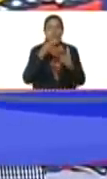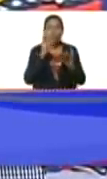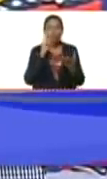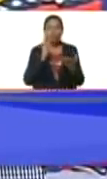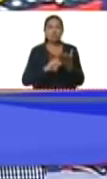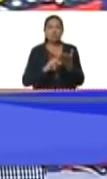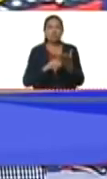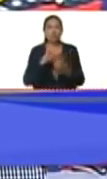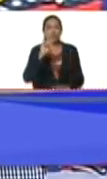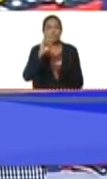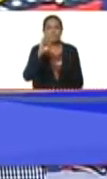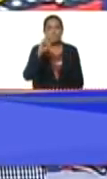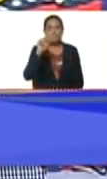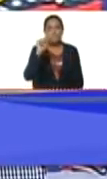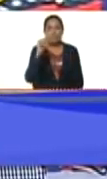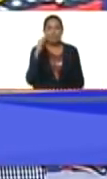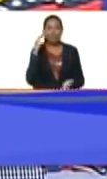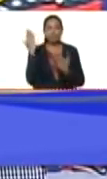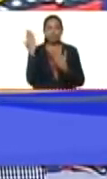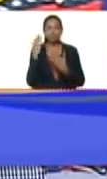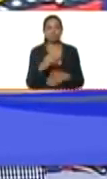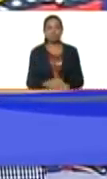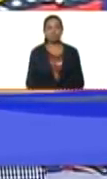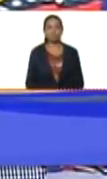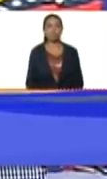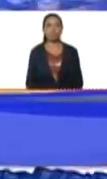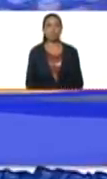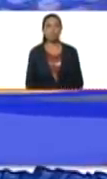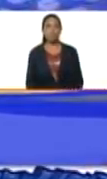ustedes, Mara Ruiz, de Guatire.